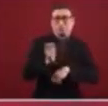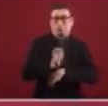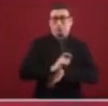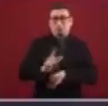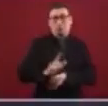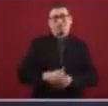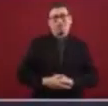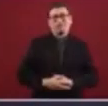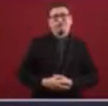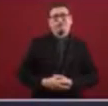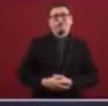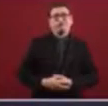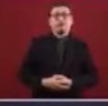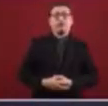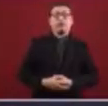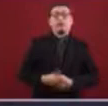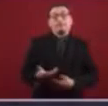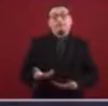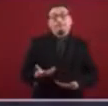Desde luego,